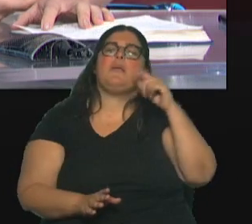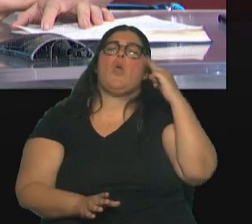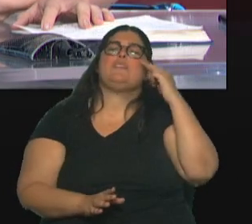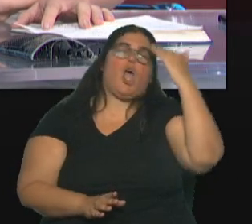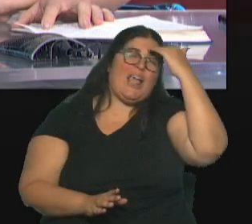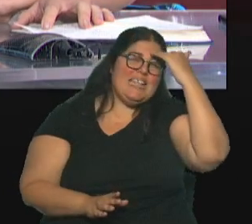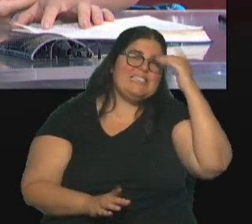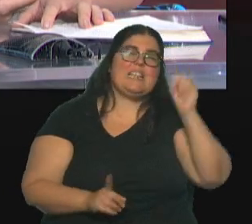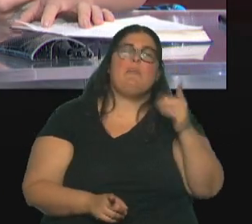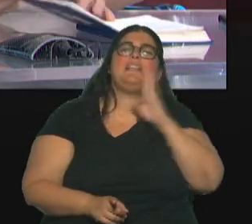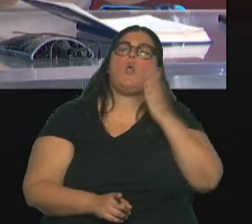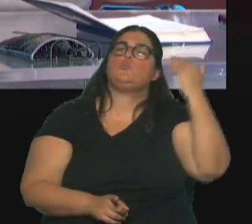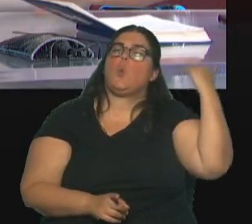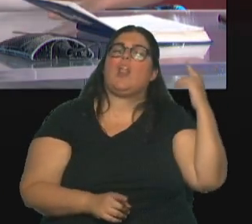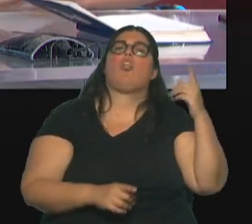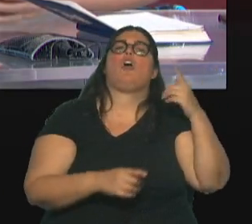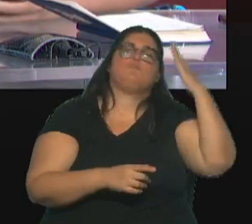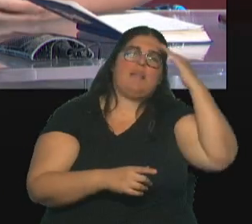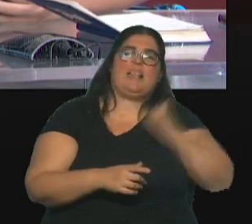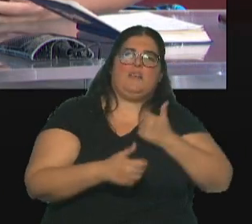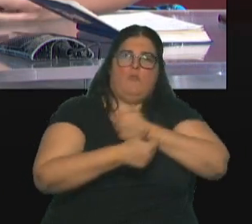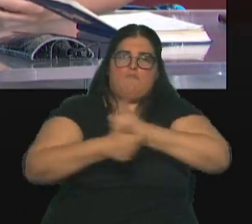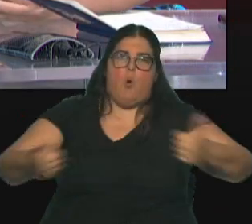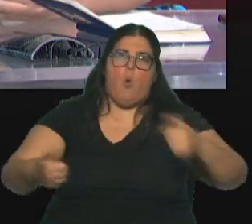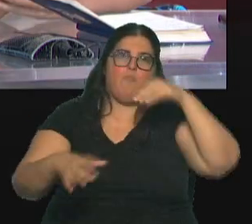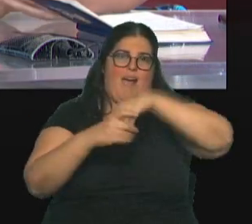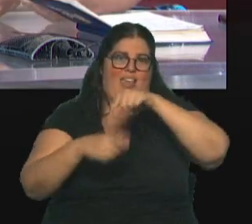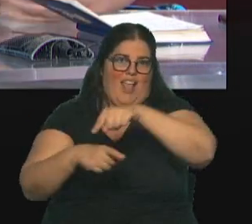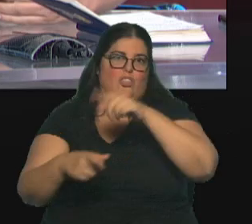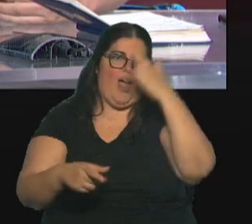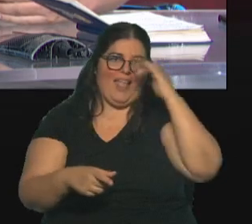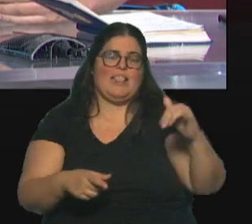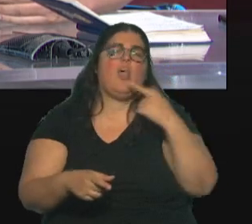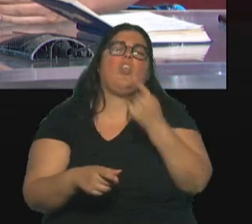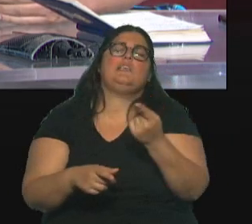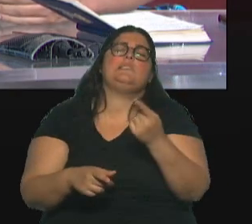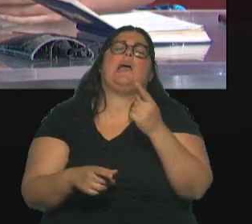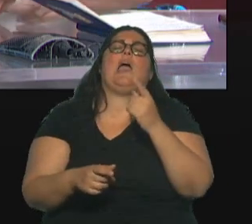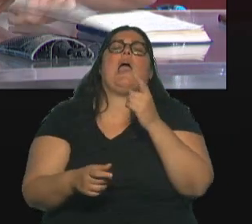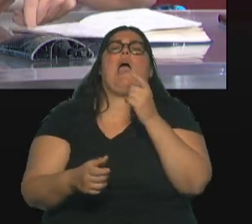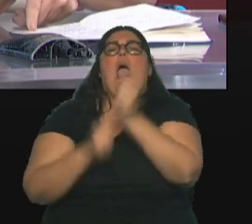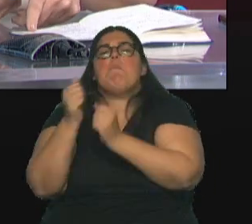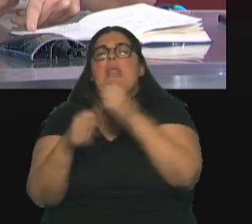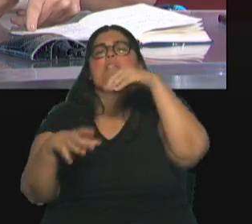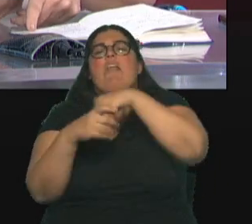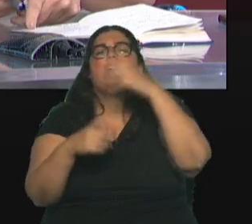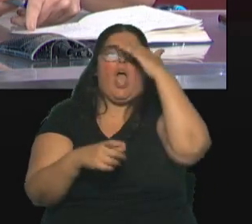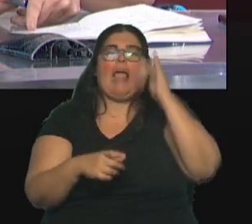Estados Unidos también, parte de los argumentos era las empresas que estaban estaban en Haití, y esto va a durar